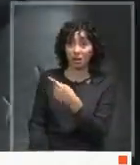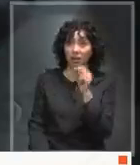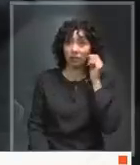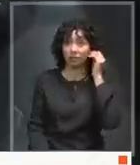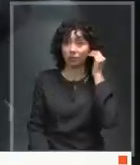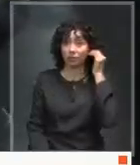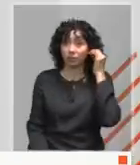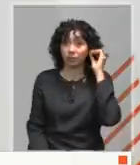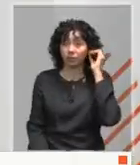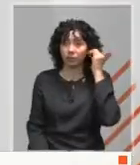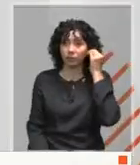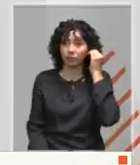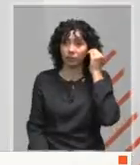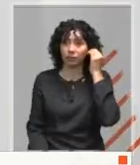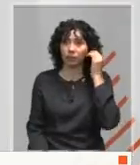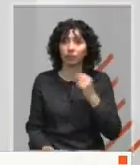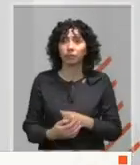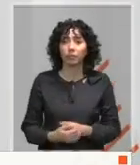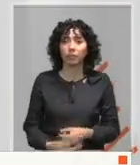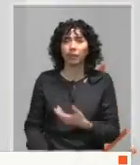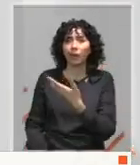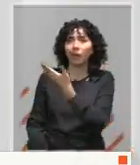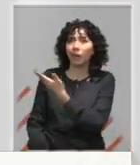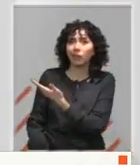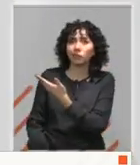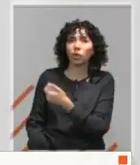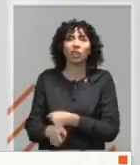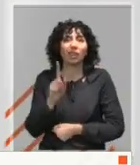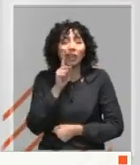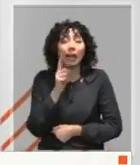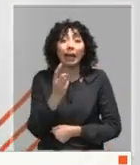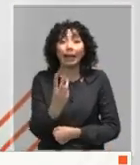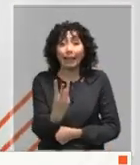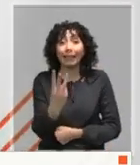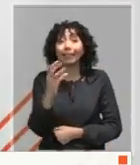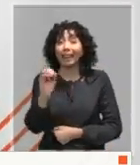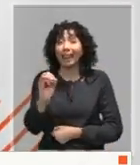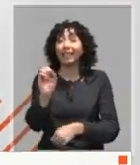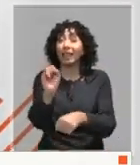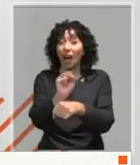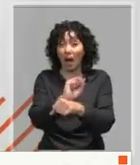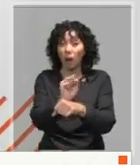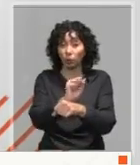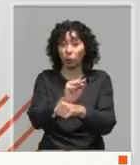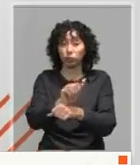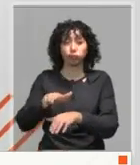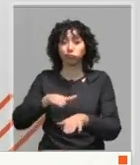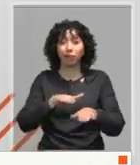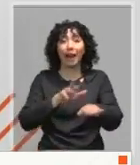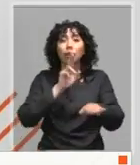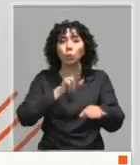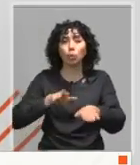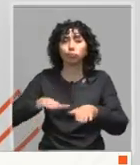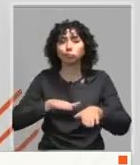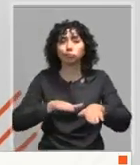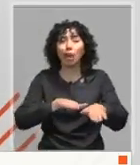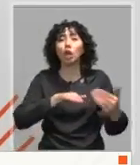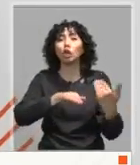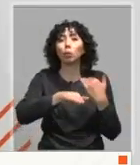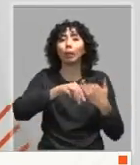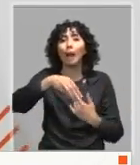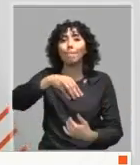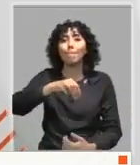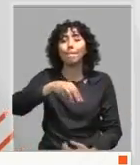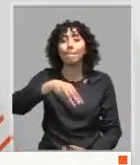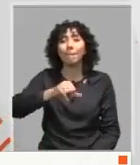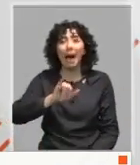que me llegó al costado. Y eso vivieron al menos 30 vehículos que transitaban dirección al sur desde Santiago por la ruta del Maipo. La